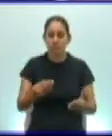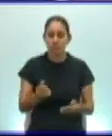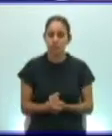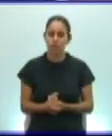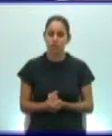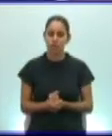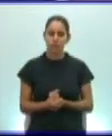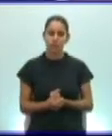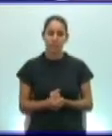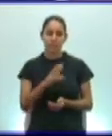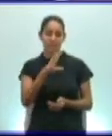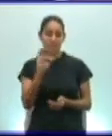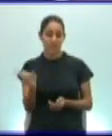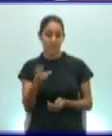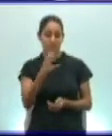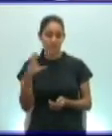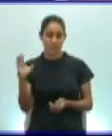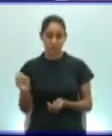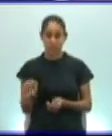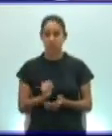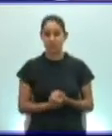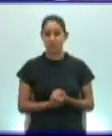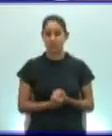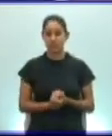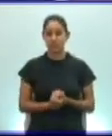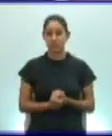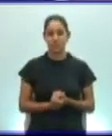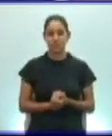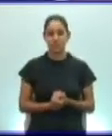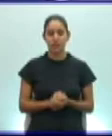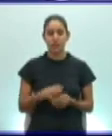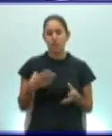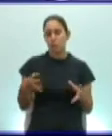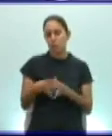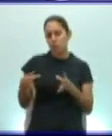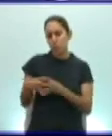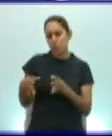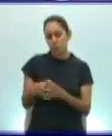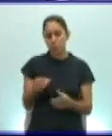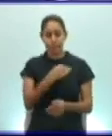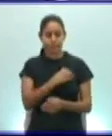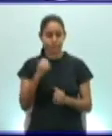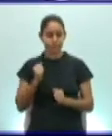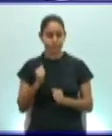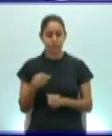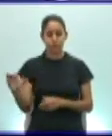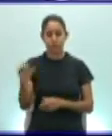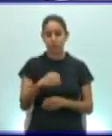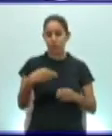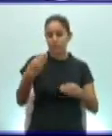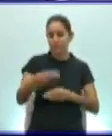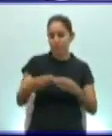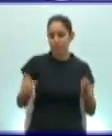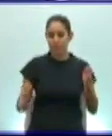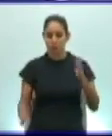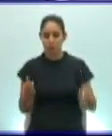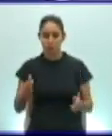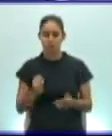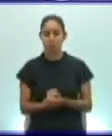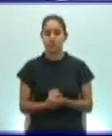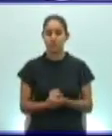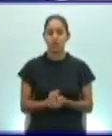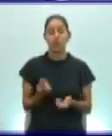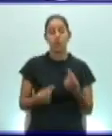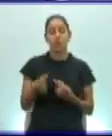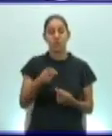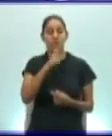hablar de la formación de la UJC, o sea, las fuerzas que se van organizando en todo el periodo. Pero hay dificultades que hay que destacar,